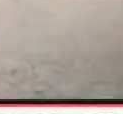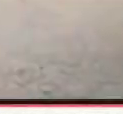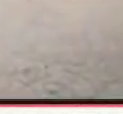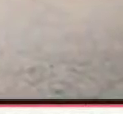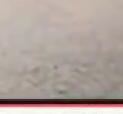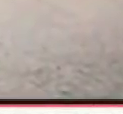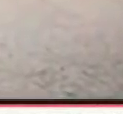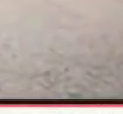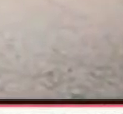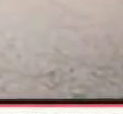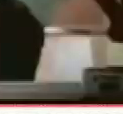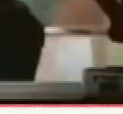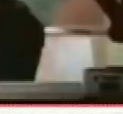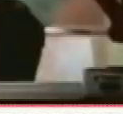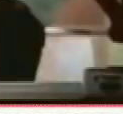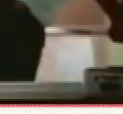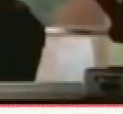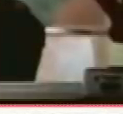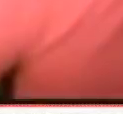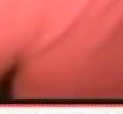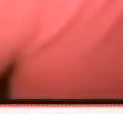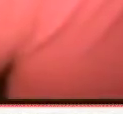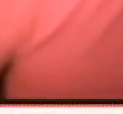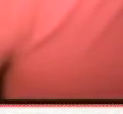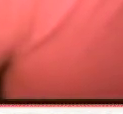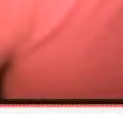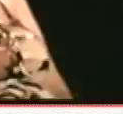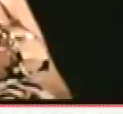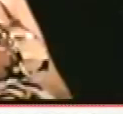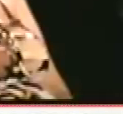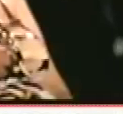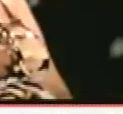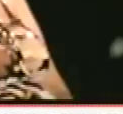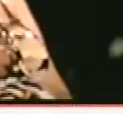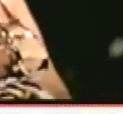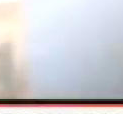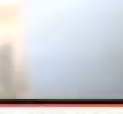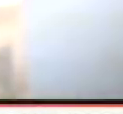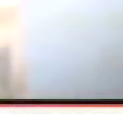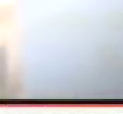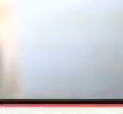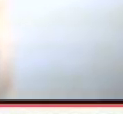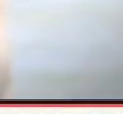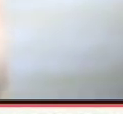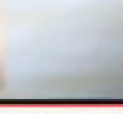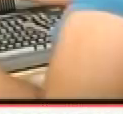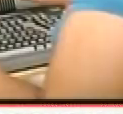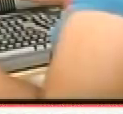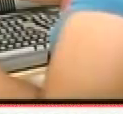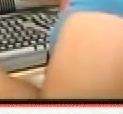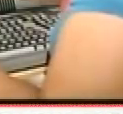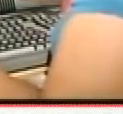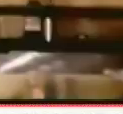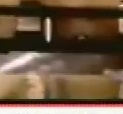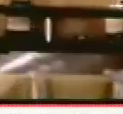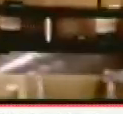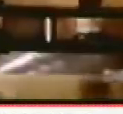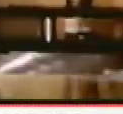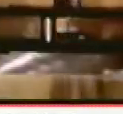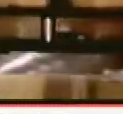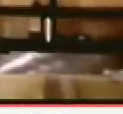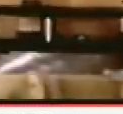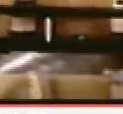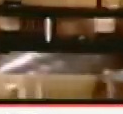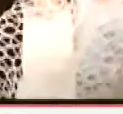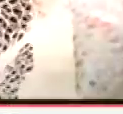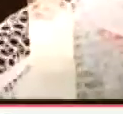Chávez sembró la semilla de la esperanza y ahora el presidente obrero Nicolás Maduro contribuye al desarrollo de políticas sociales que garantizan